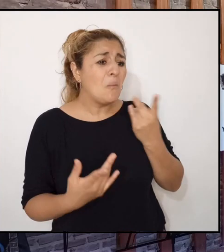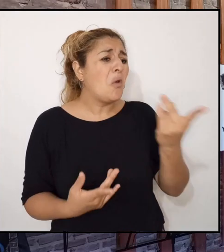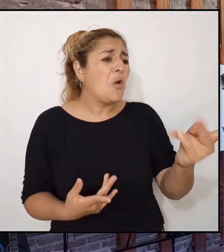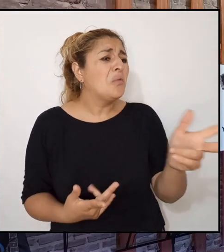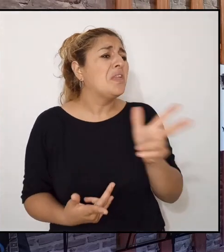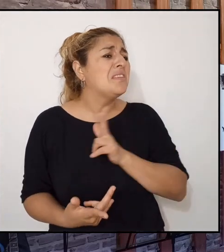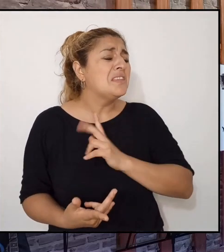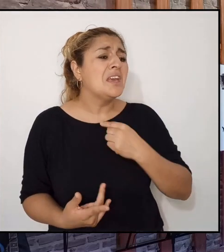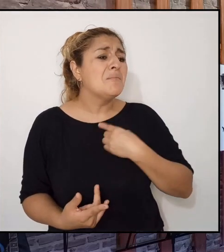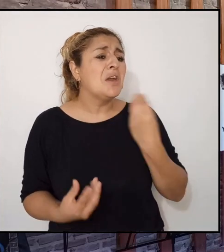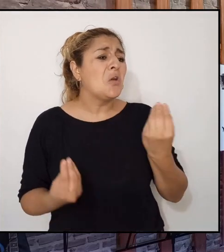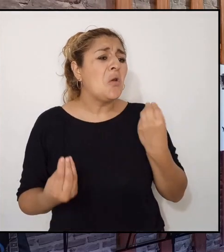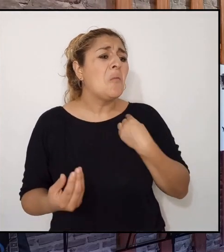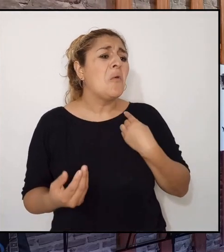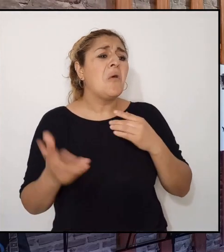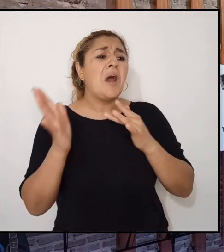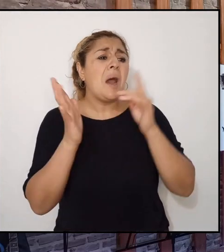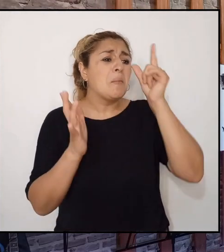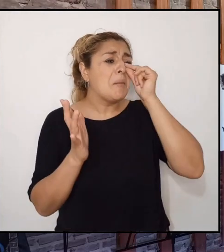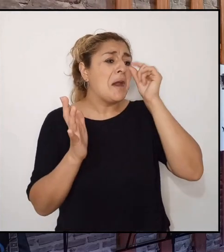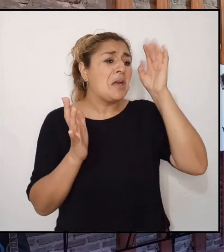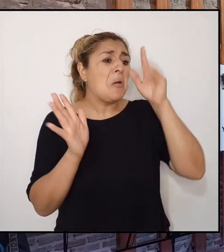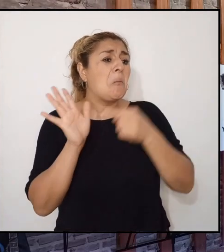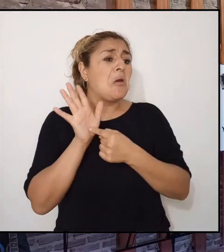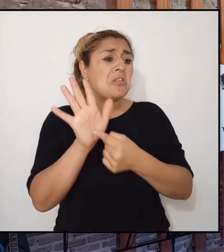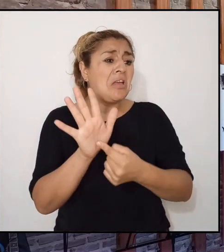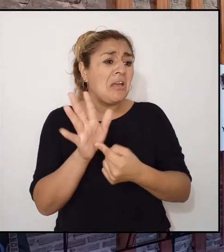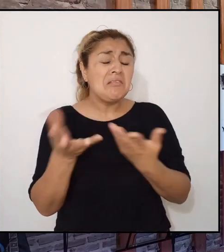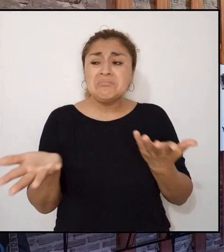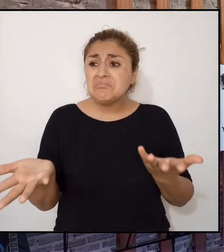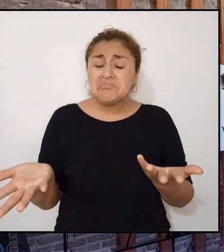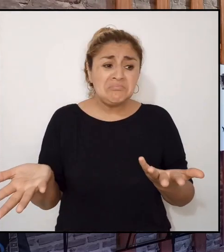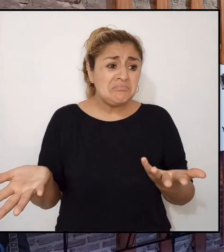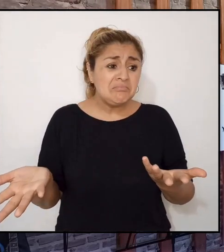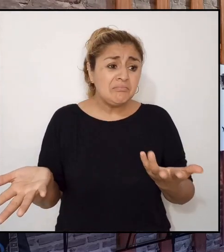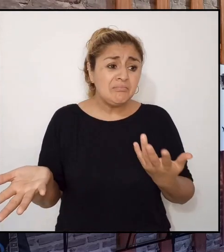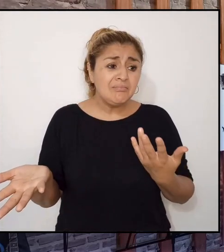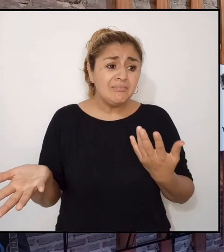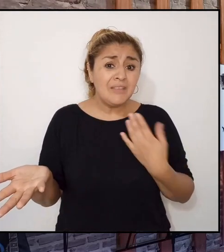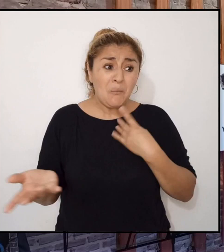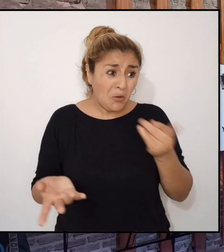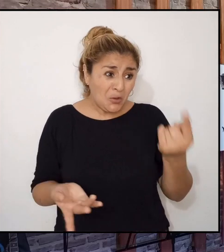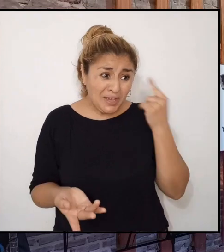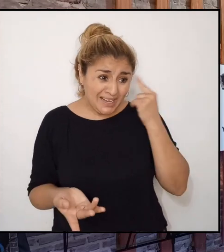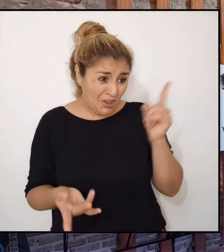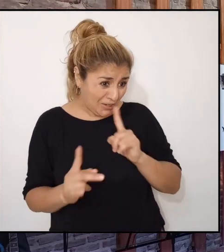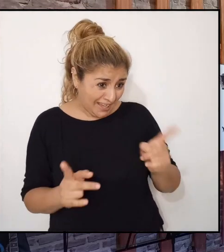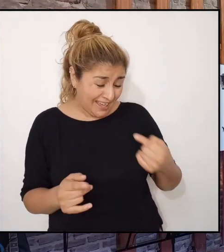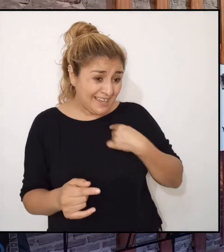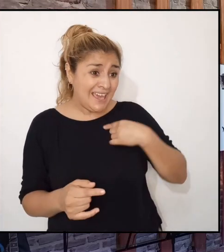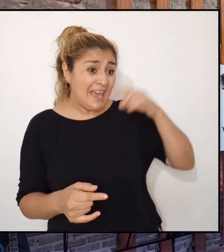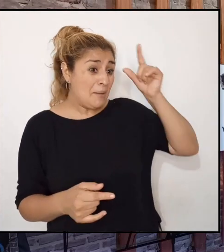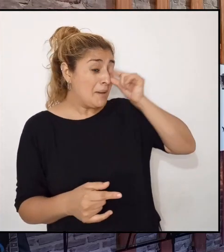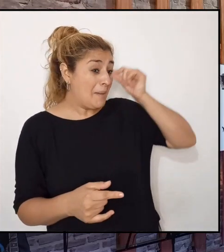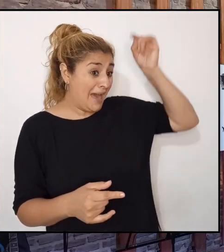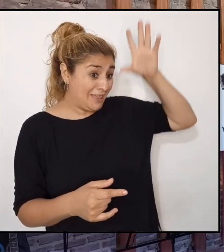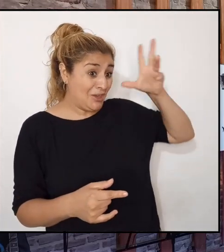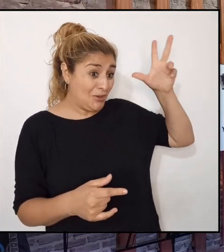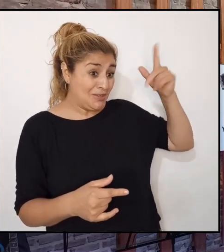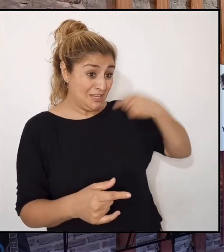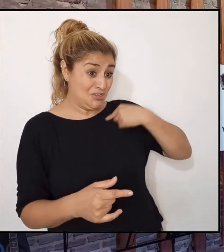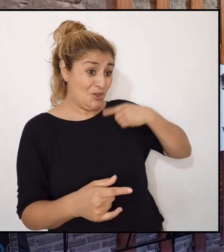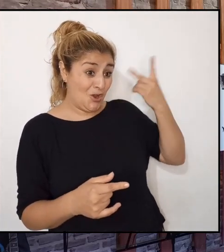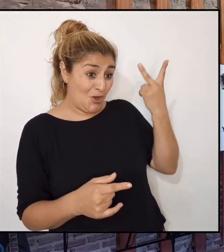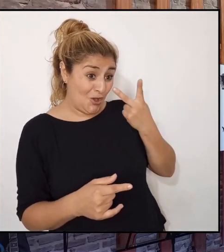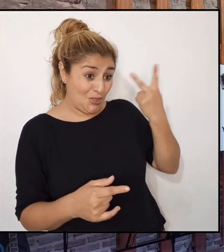Padre? ¿No crees que yo soy el Padre y el Padre en mí? La palabra que yo os hablo, no